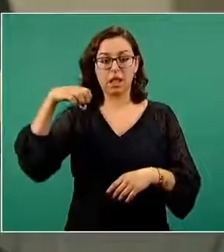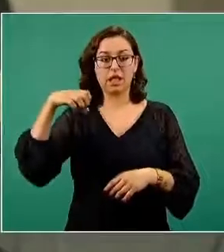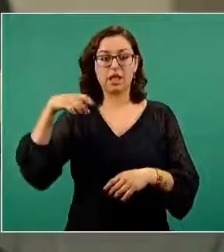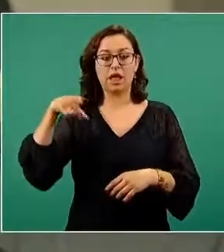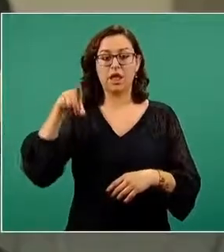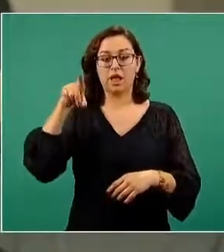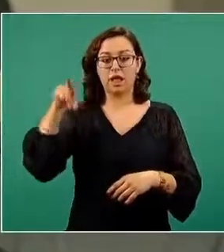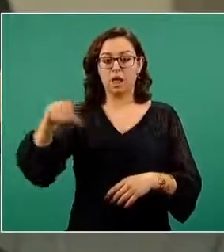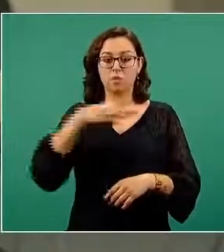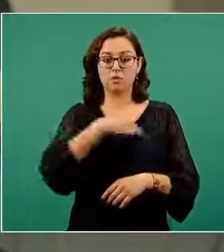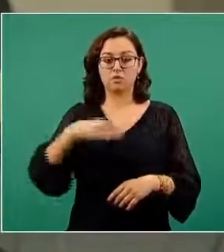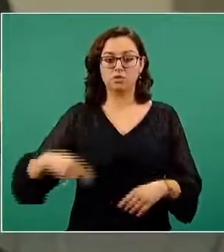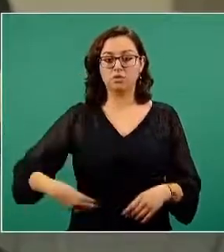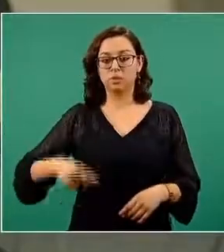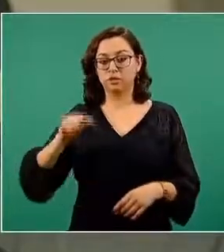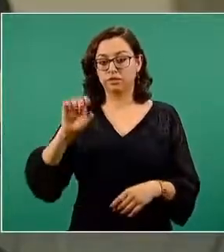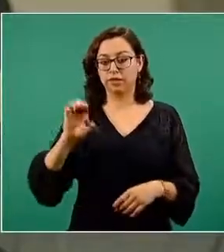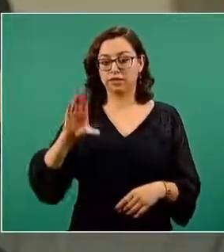municipio de Tecámac, Estado de México.